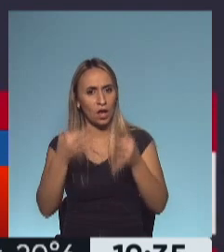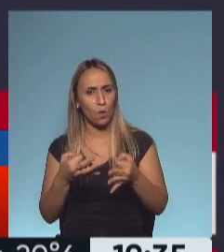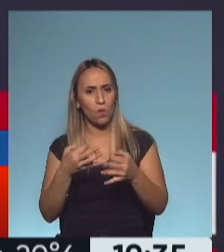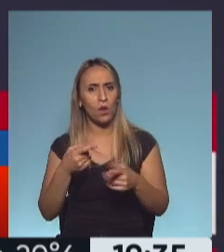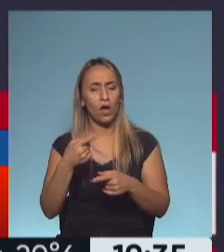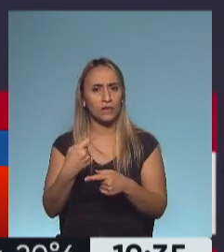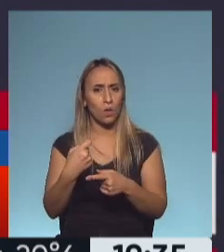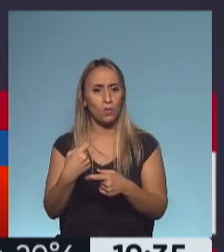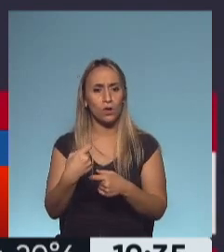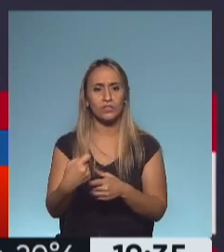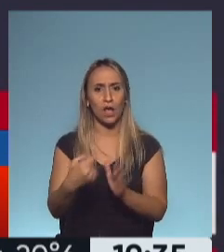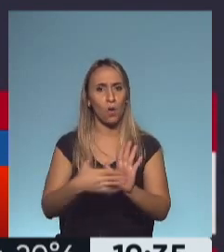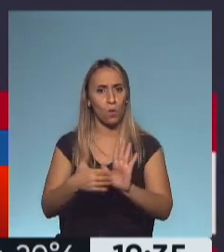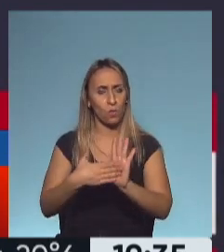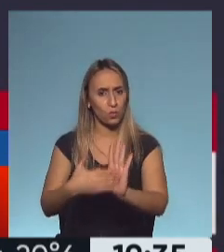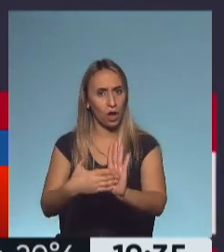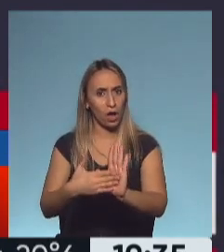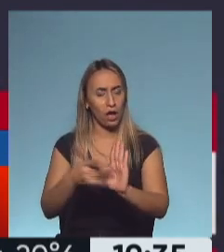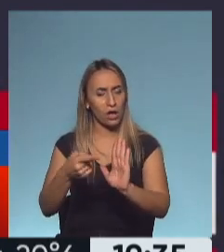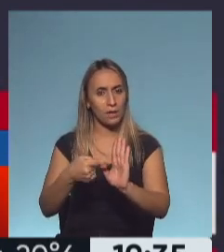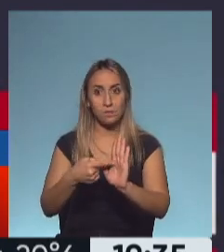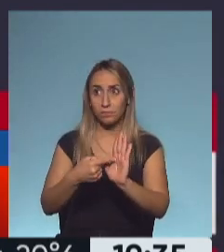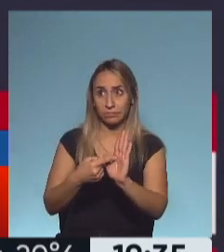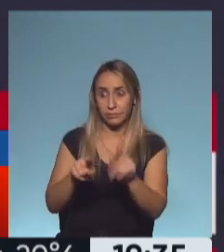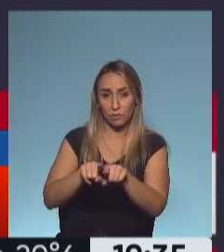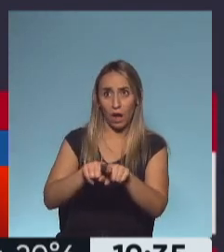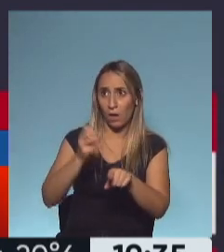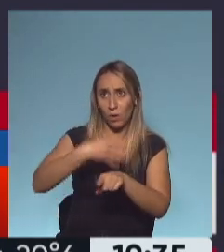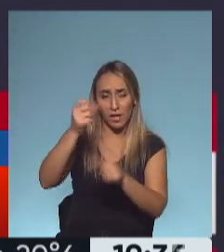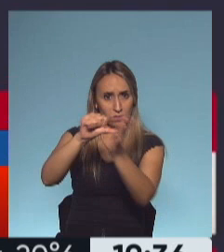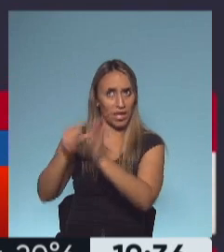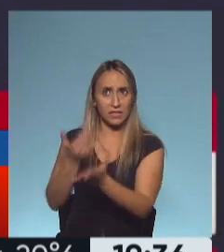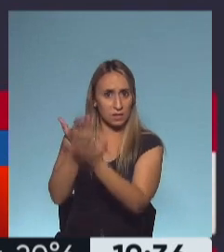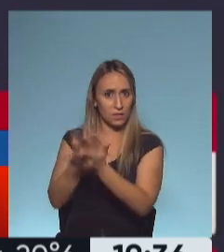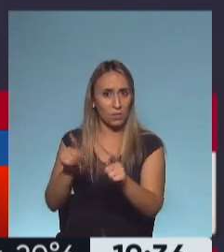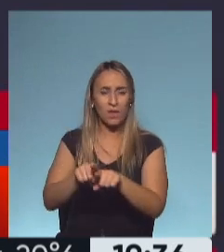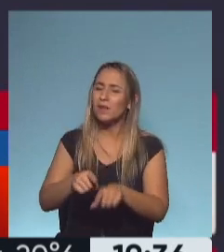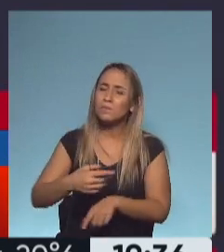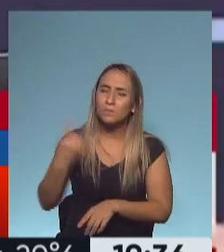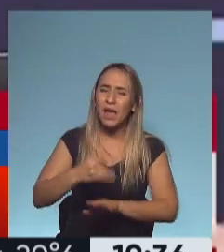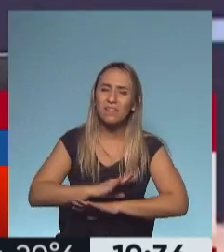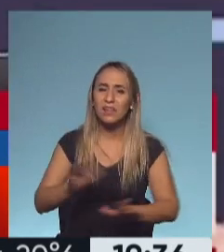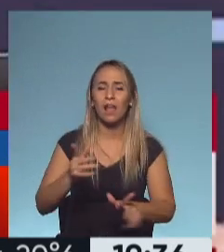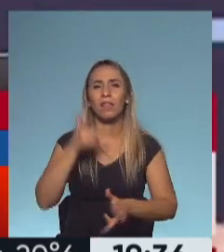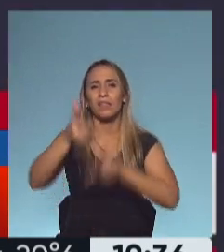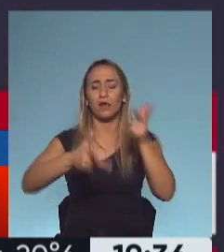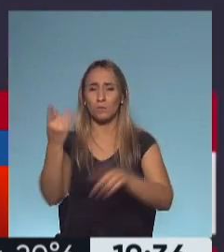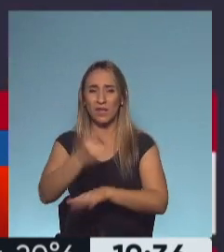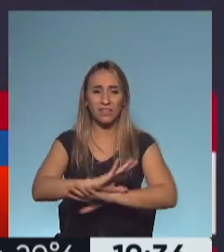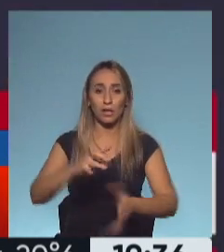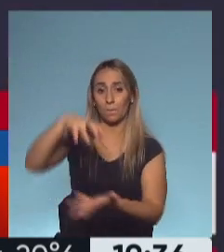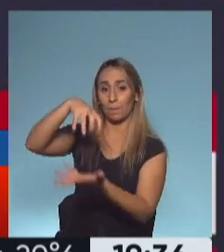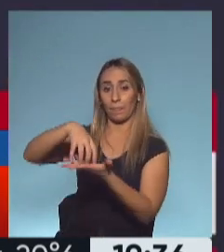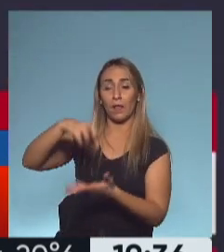como el que le pidió a cualquier país. A cualquier país. Es mentira todo lo que dicen. Pfizer